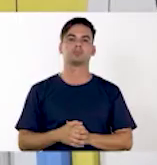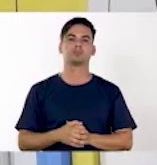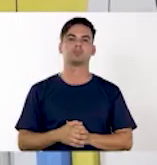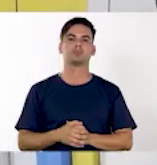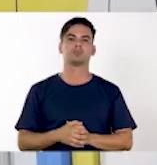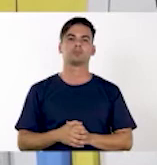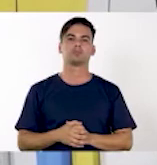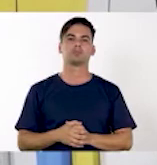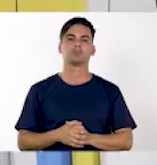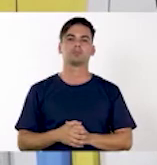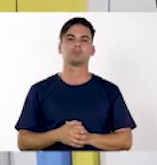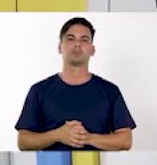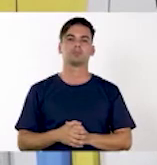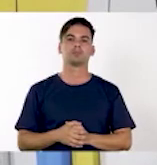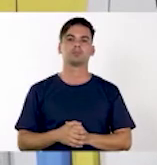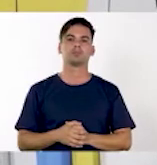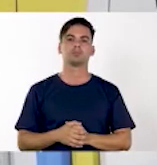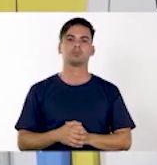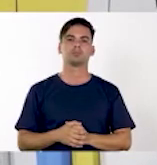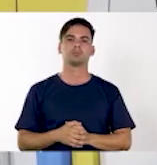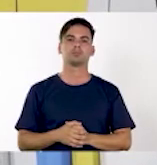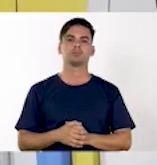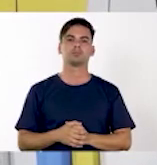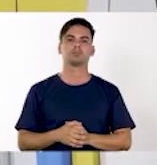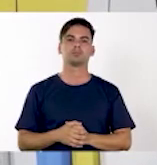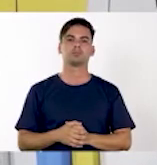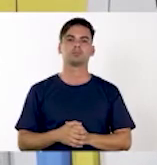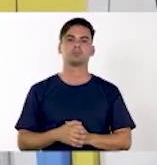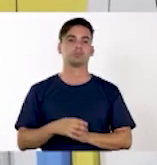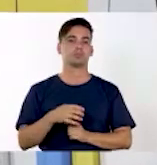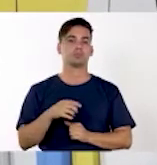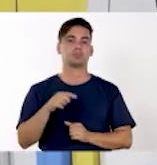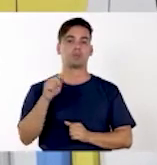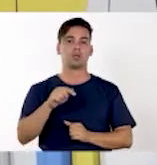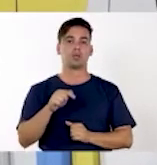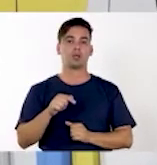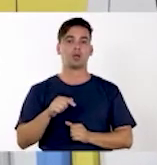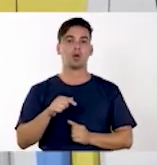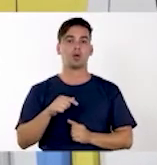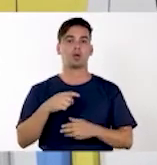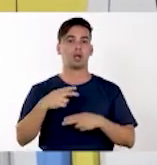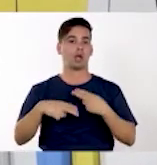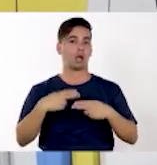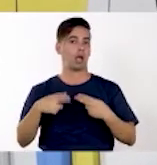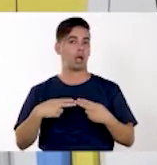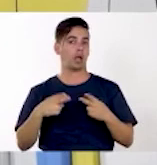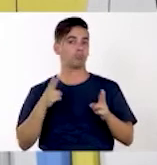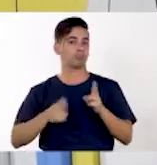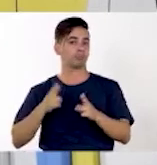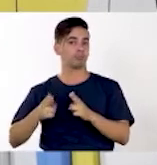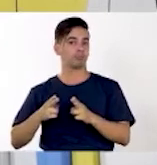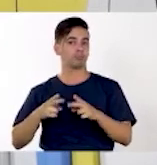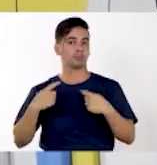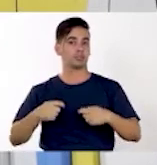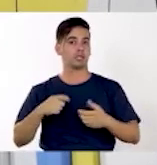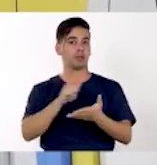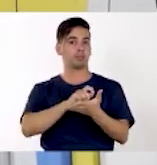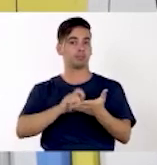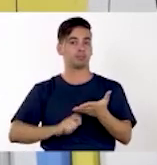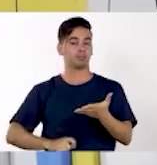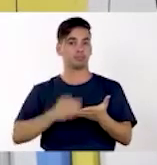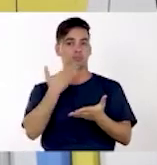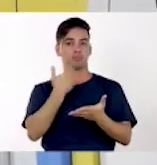Con la actividad, vamos para que la copie bien y en el encuentro que viene,